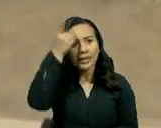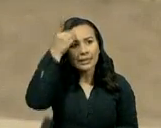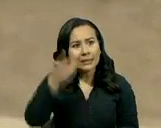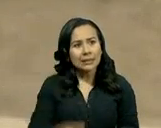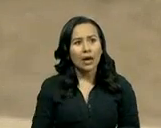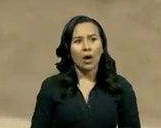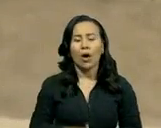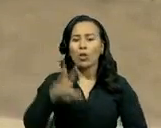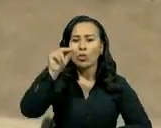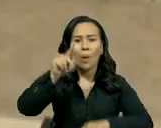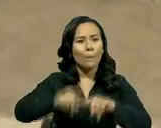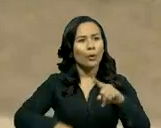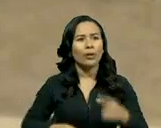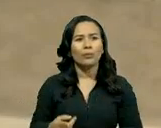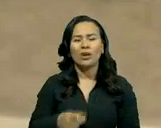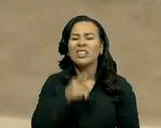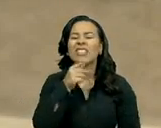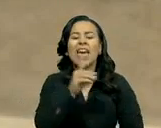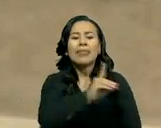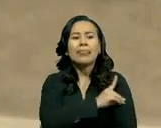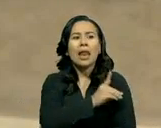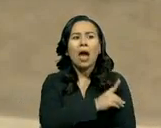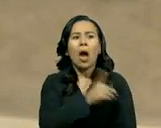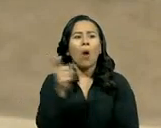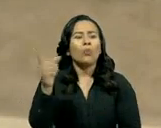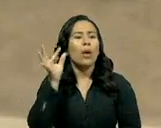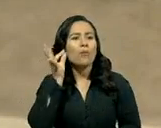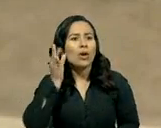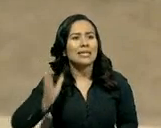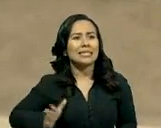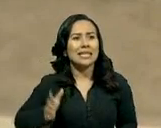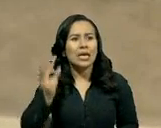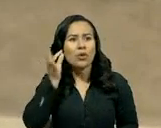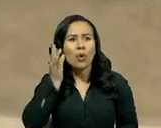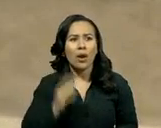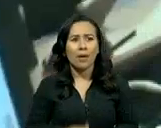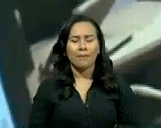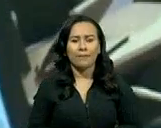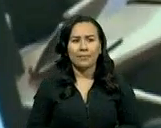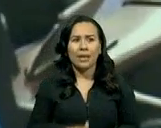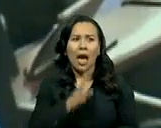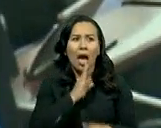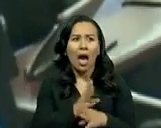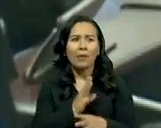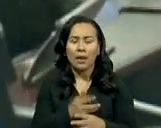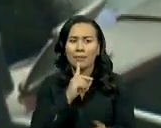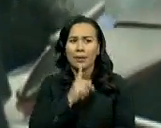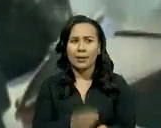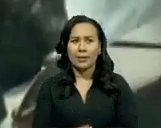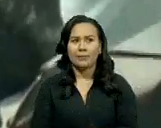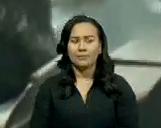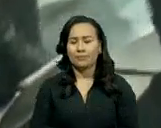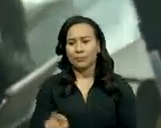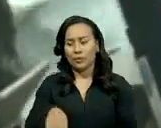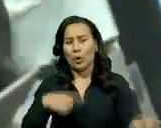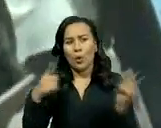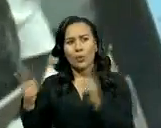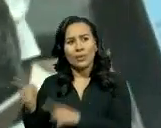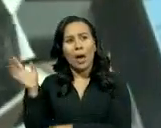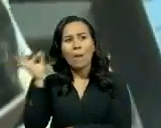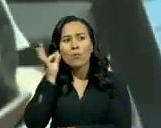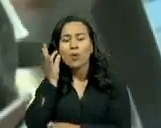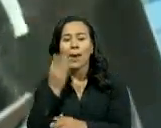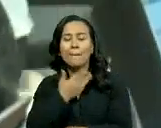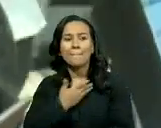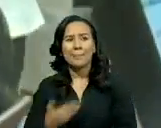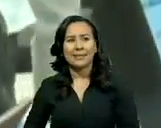porque no puede ser que estemos representados por una señora que maniquea la verdad. Turno de la presidenta de la Asamblea, que denunciaba